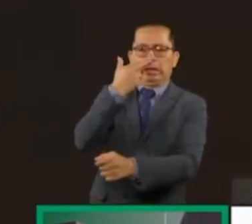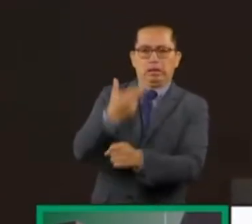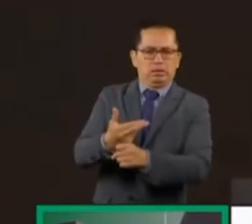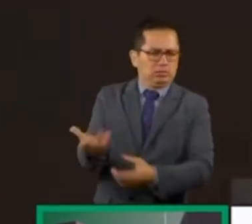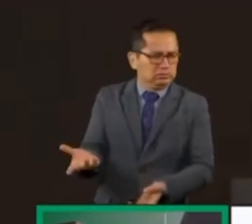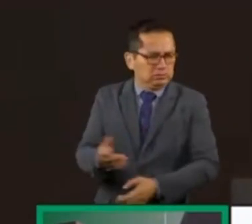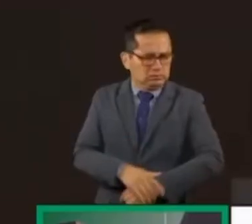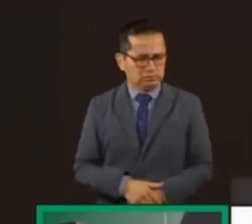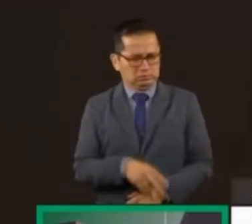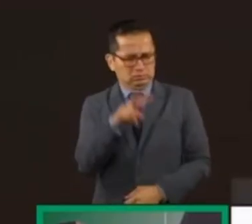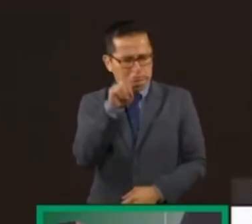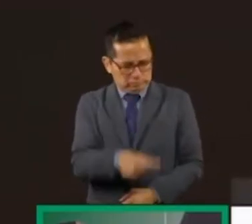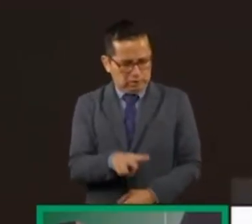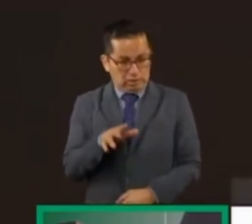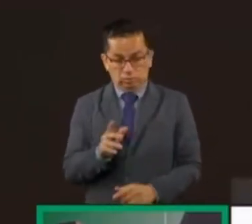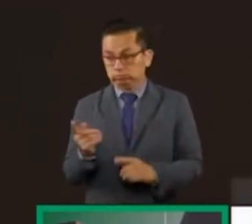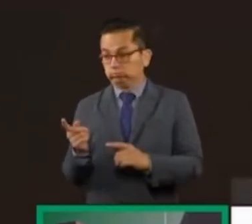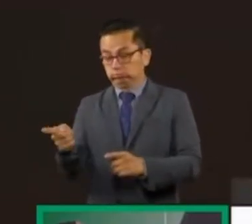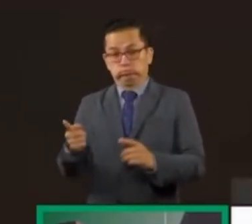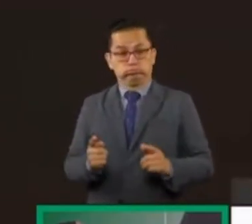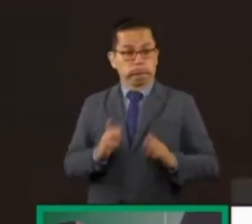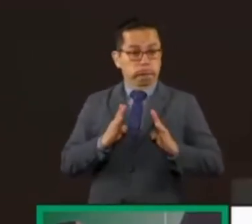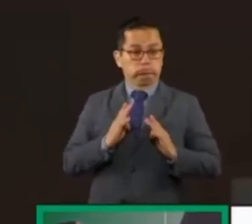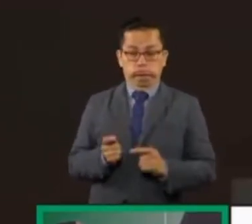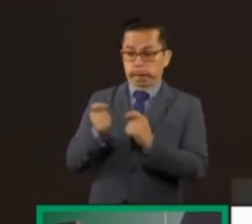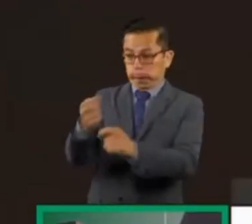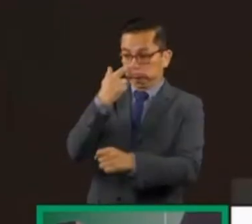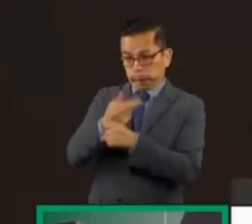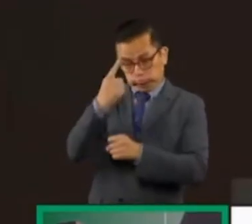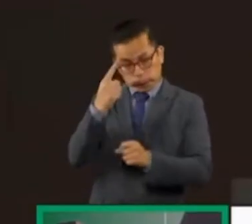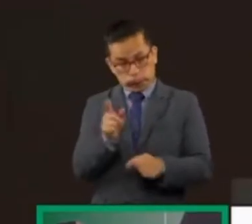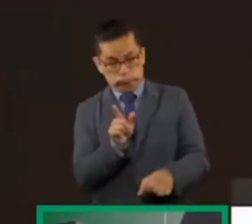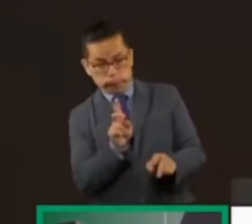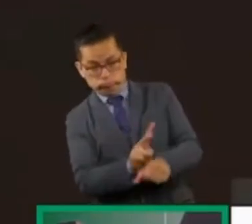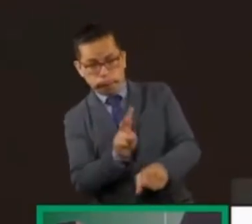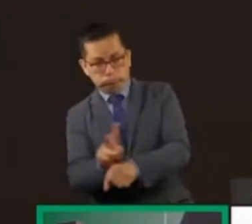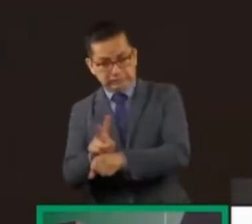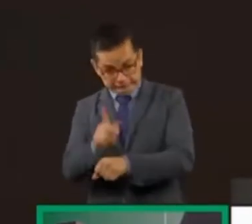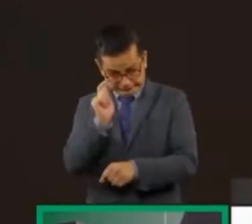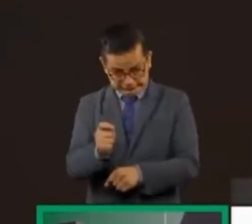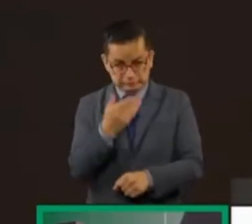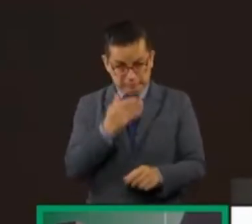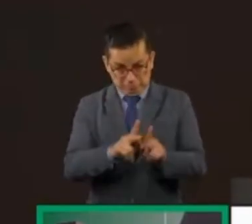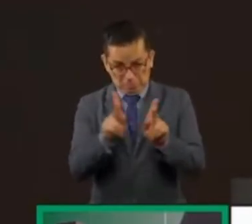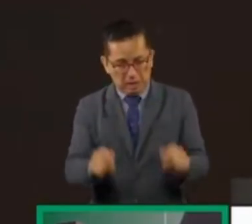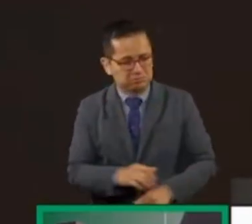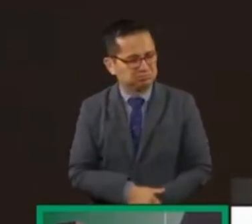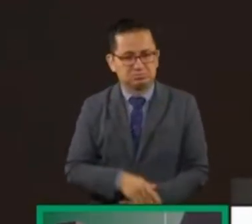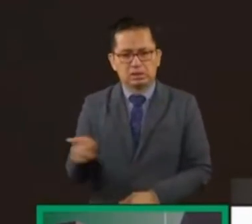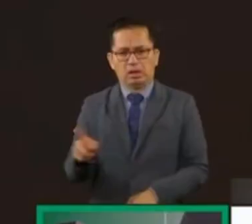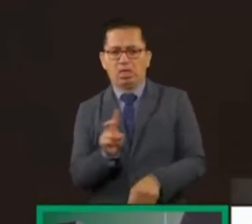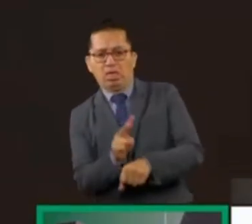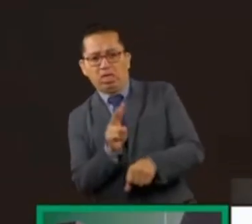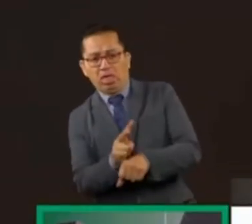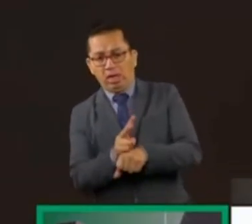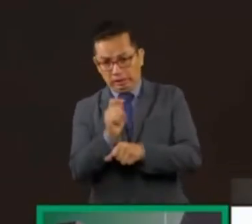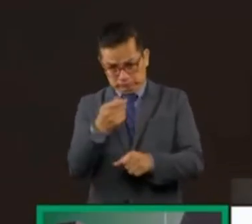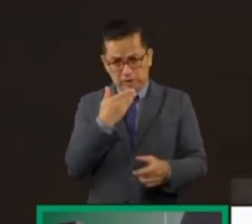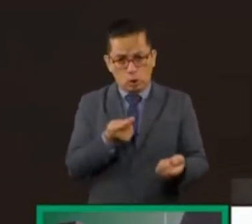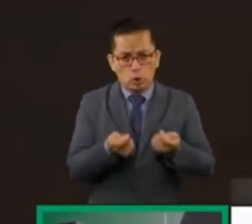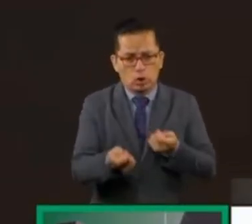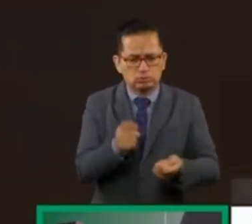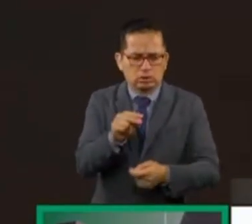es pacificar, vigilar no es proteger, controlar no es gobernar. Lo vimos en el artículo